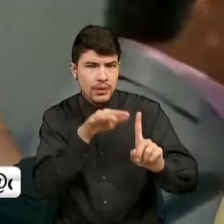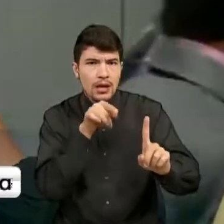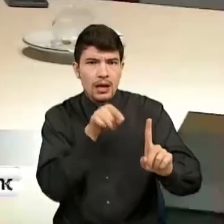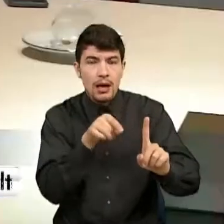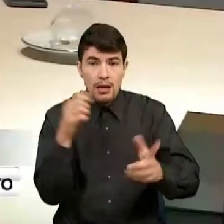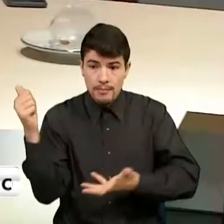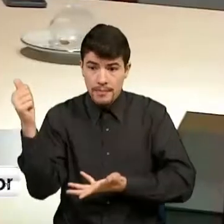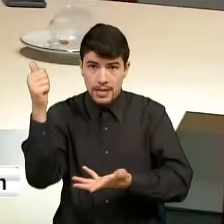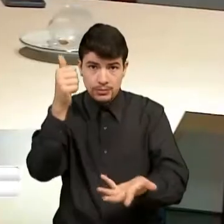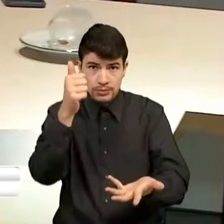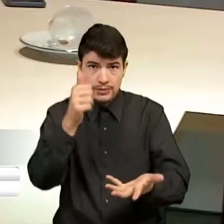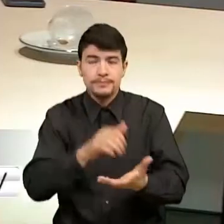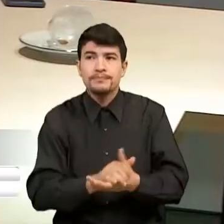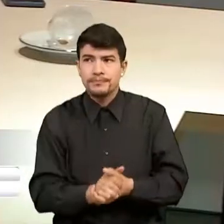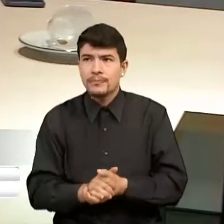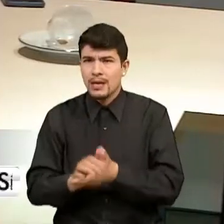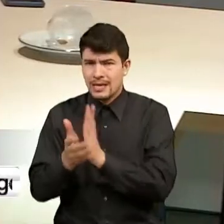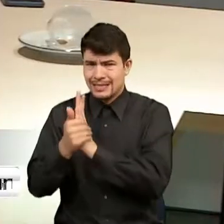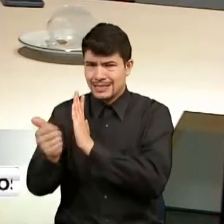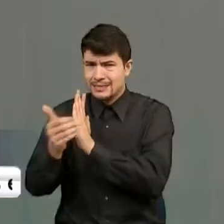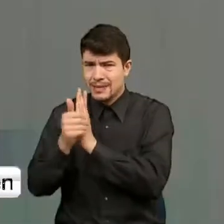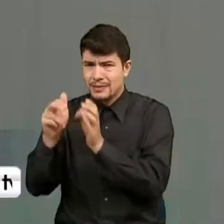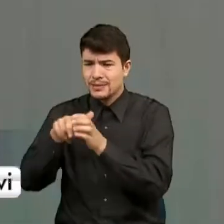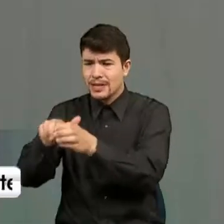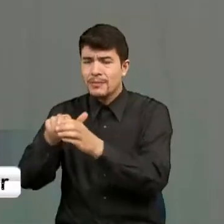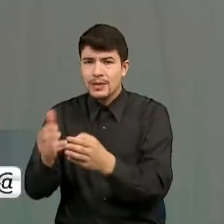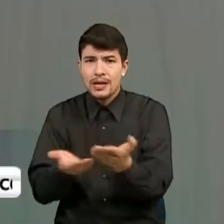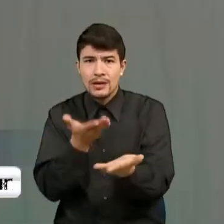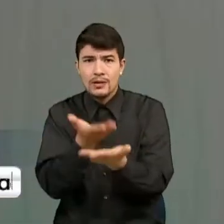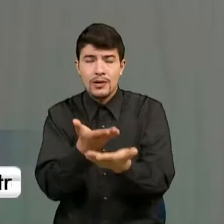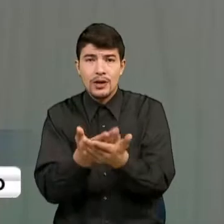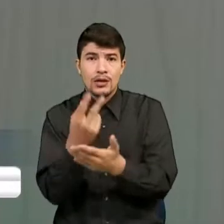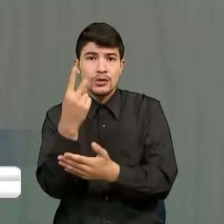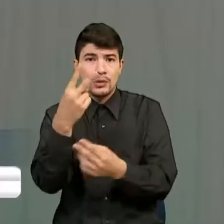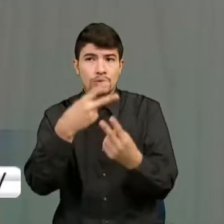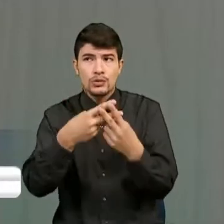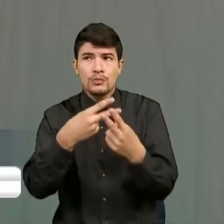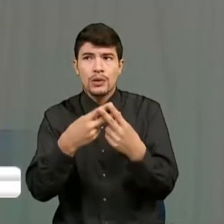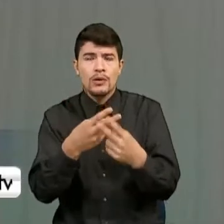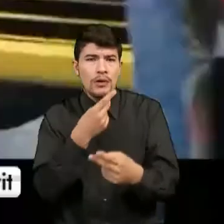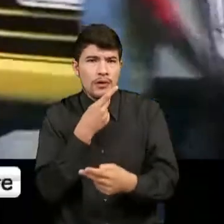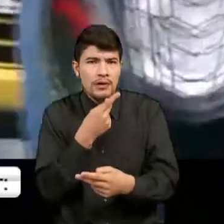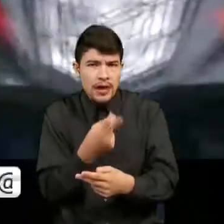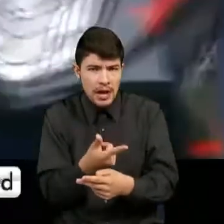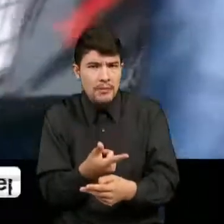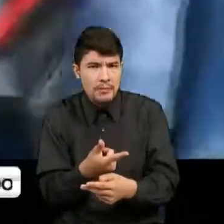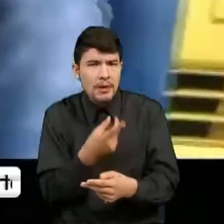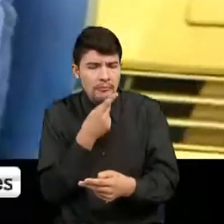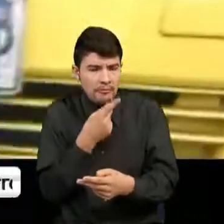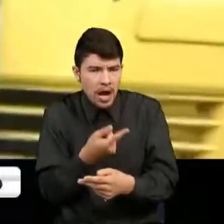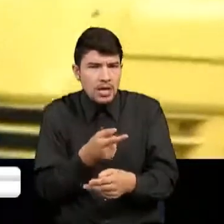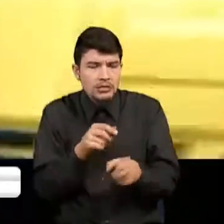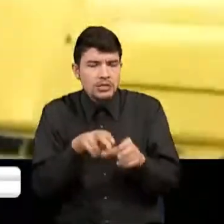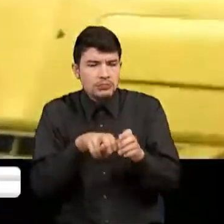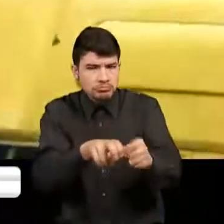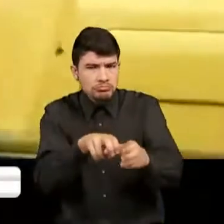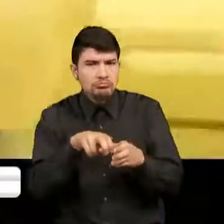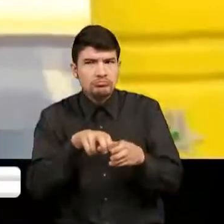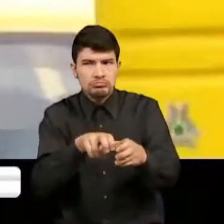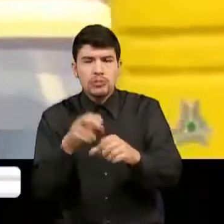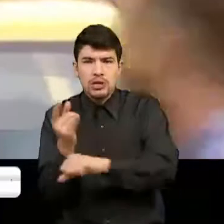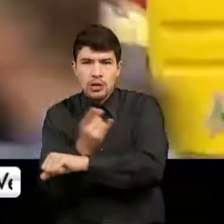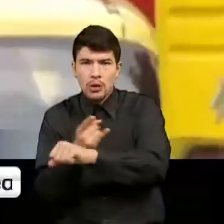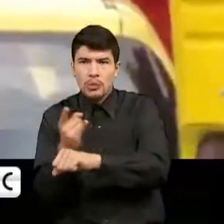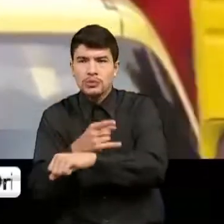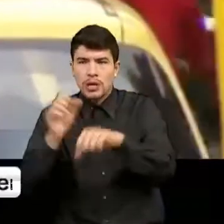presupuesto expertos en transporte argumentaron que los dos dígitos agiliza el transporte y facilita el uso de otros medios